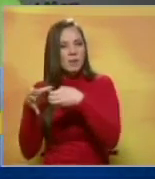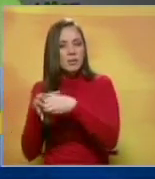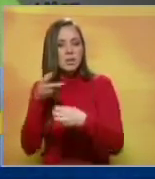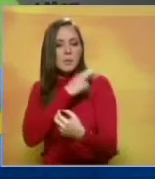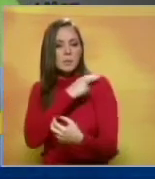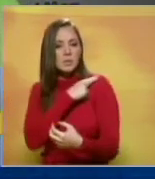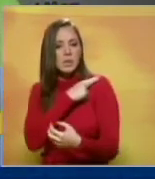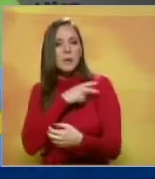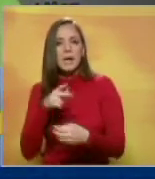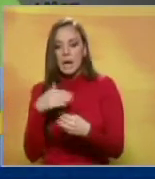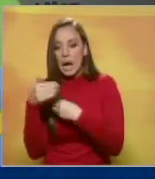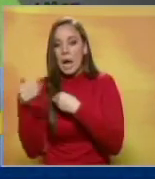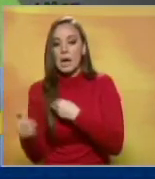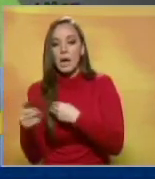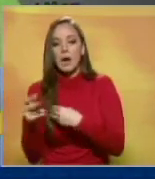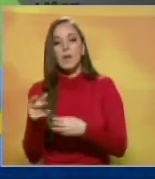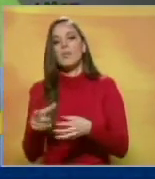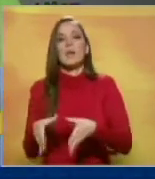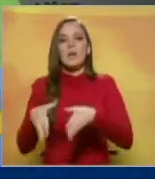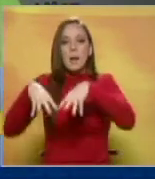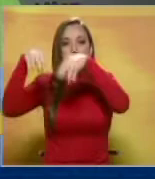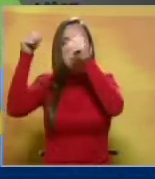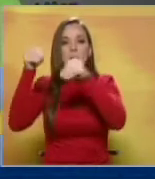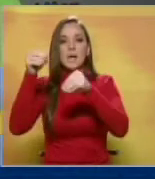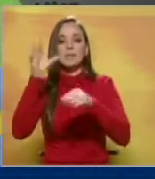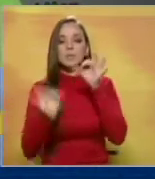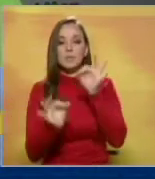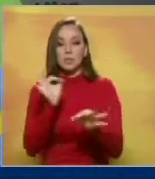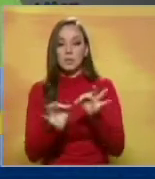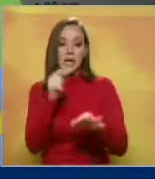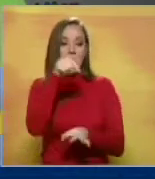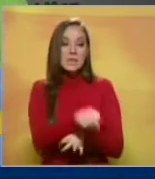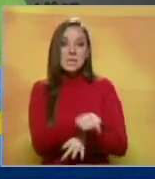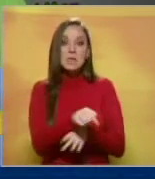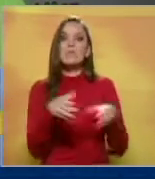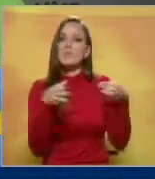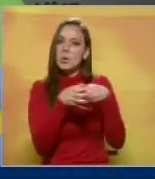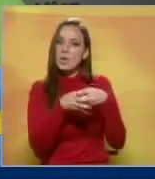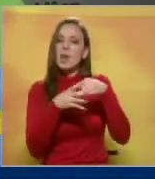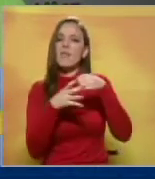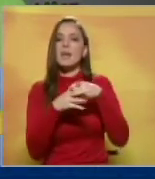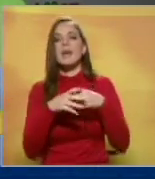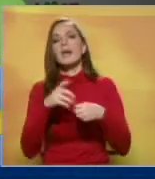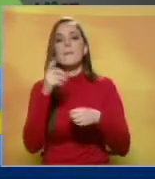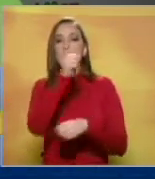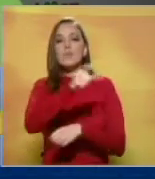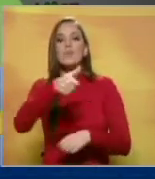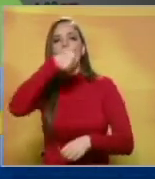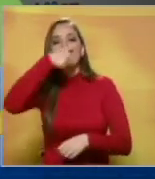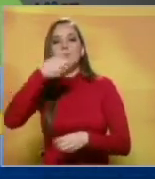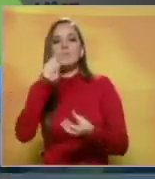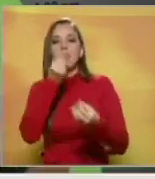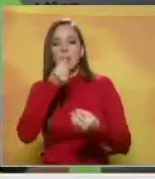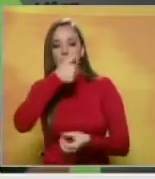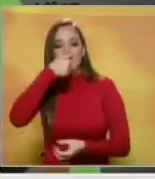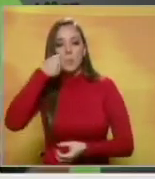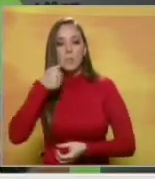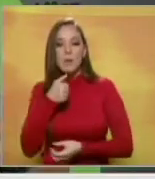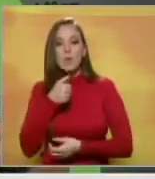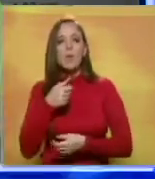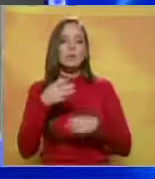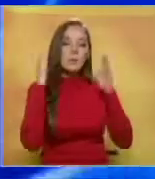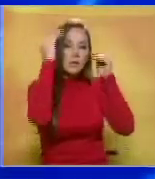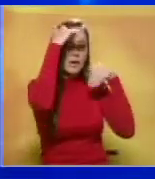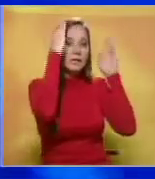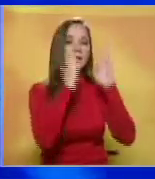justicia aquí también funcionará una unidad psicológica y psiquiátrica para los consumidores de drogas y la información que tenemos esta hora y con ella